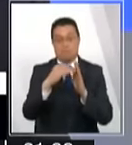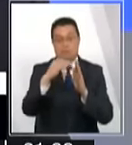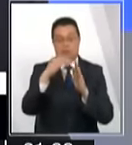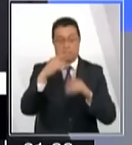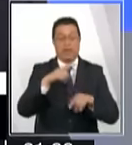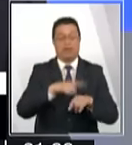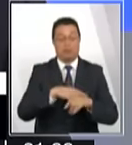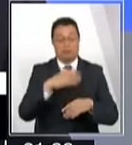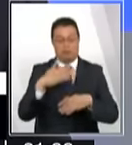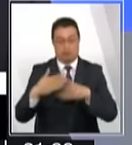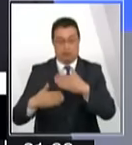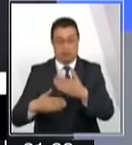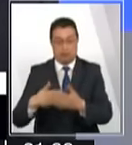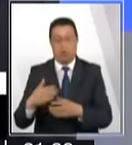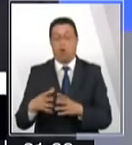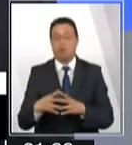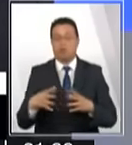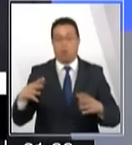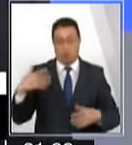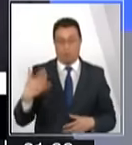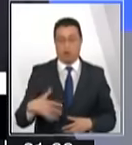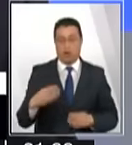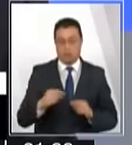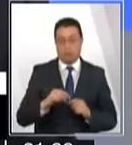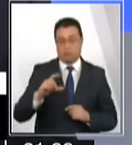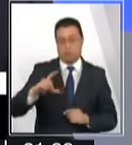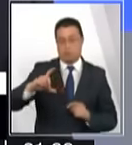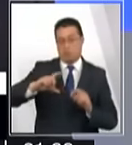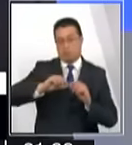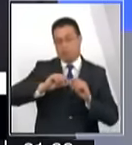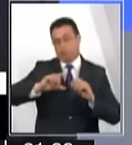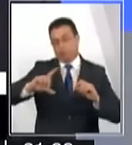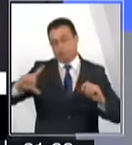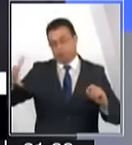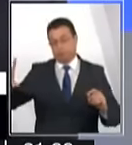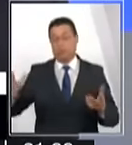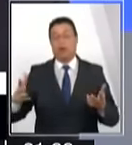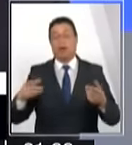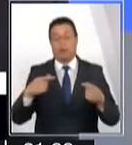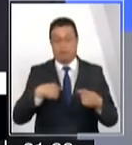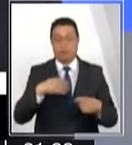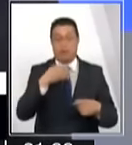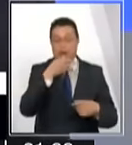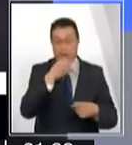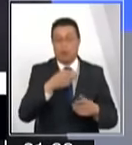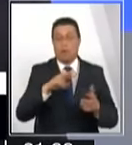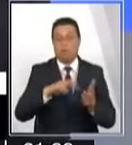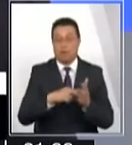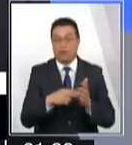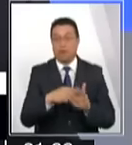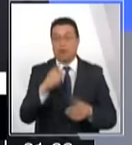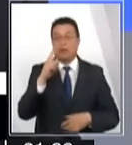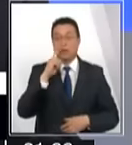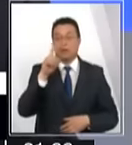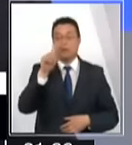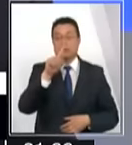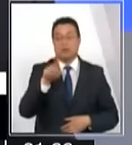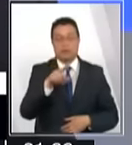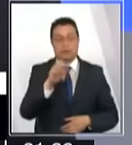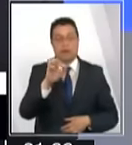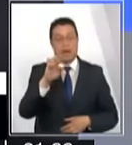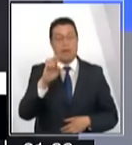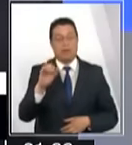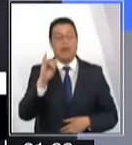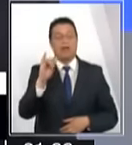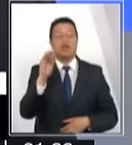tiempo en forma muy importante Ah insisto el problema tanto para la isapre como para fonasa y esto se debe